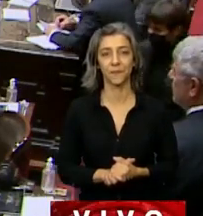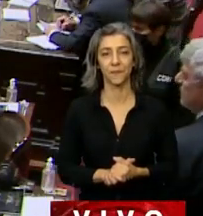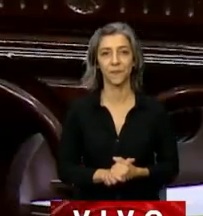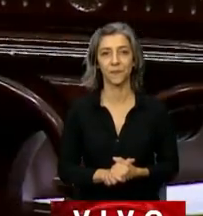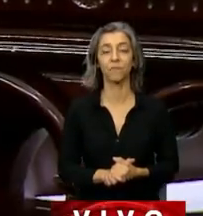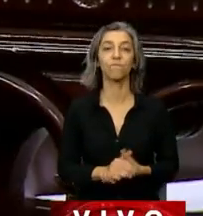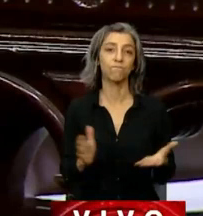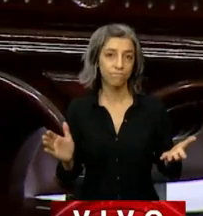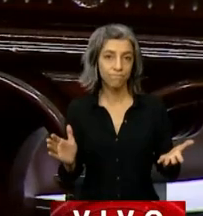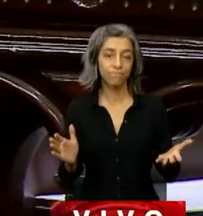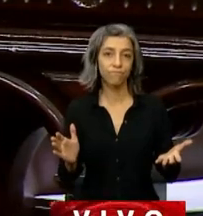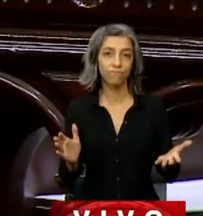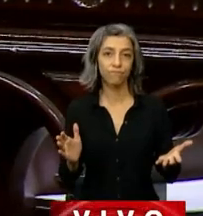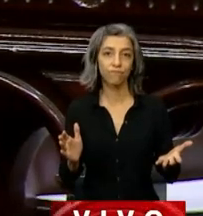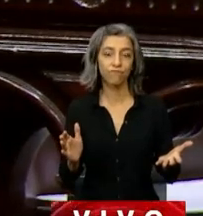Mire, yo